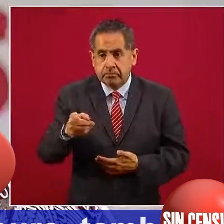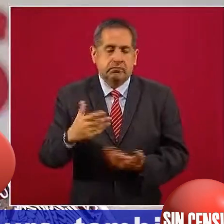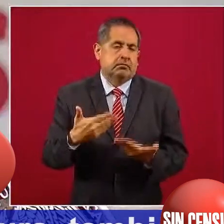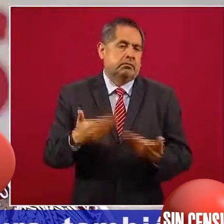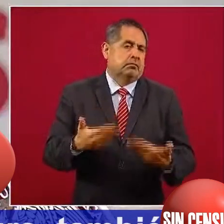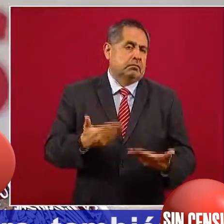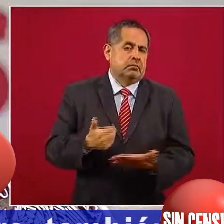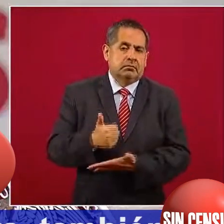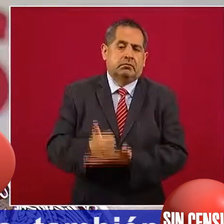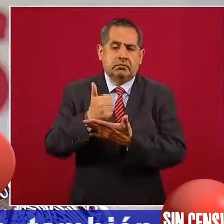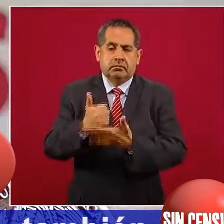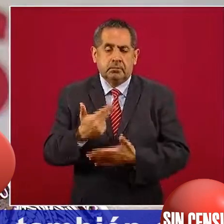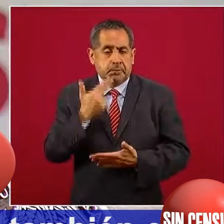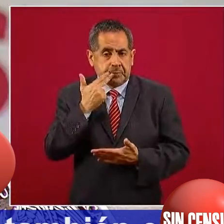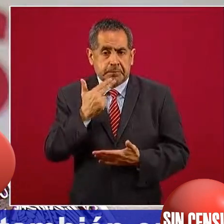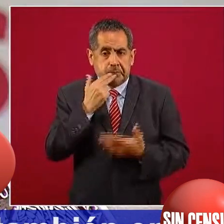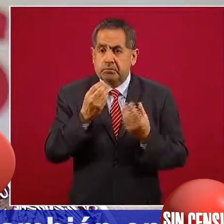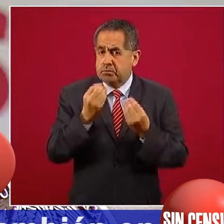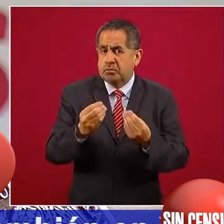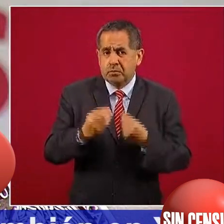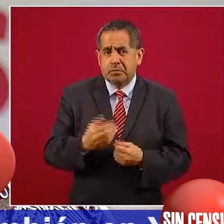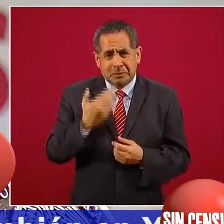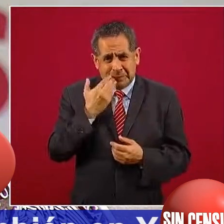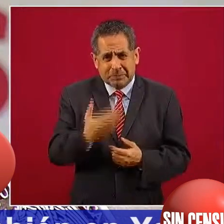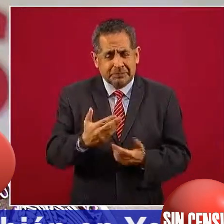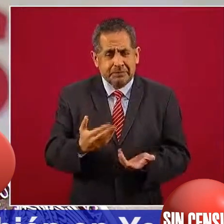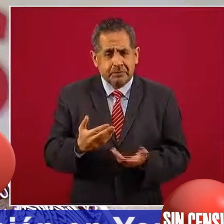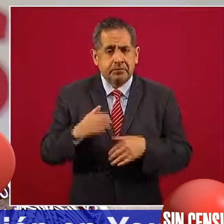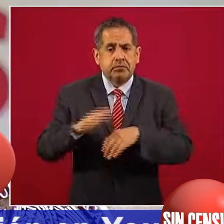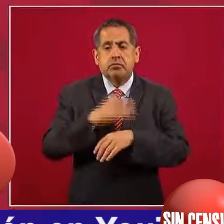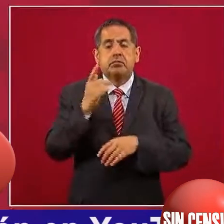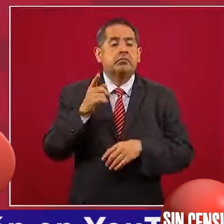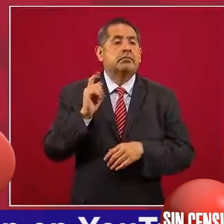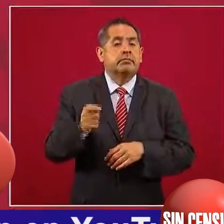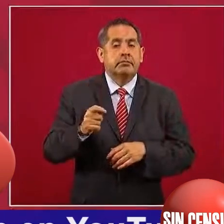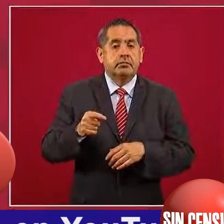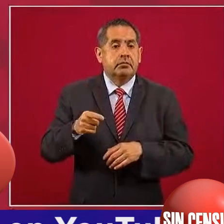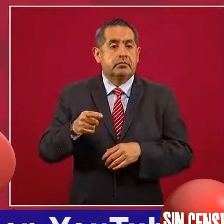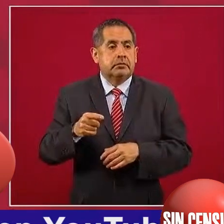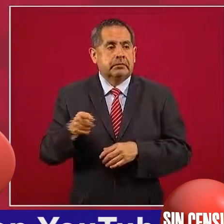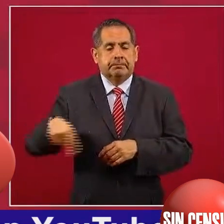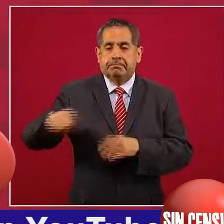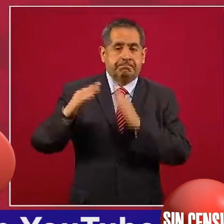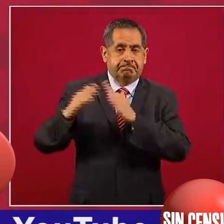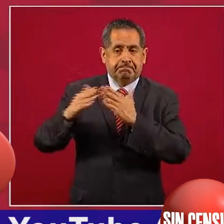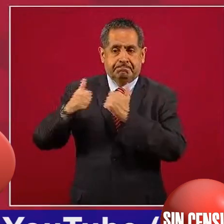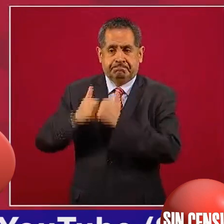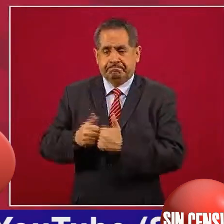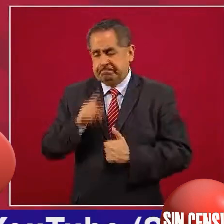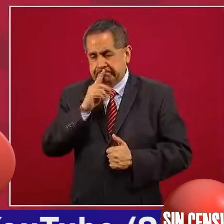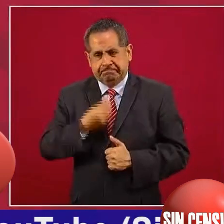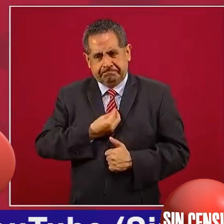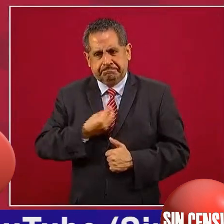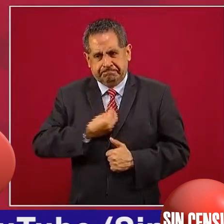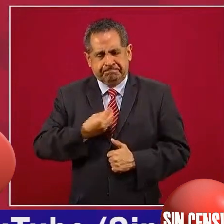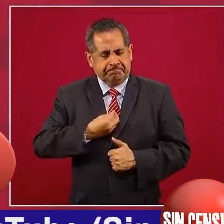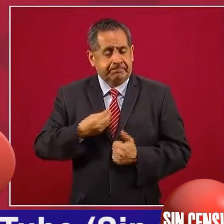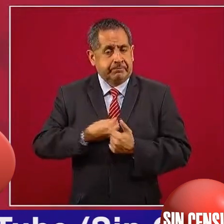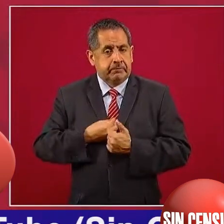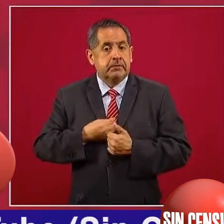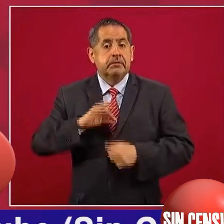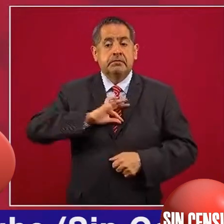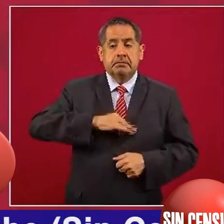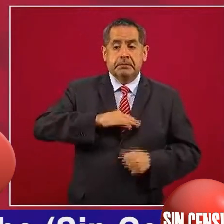también nos permitió el que no se nos desbordara la pandemia